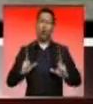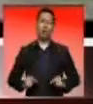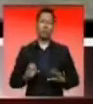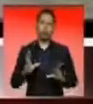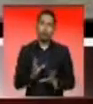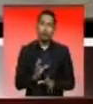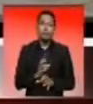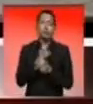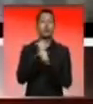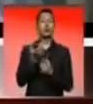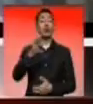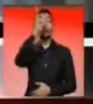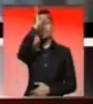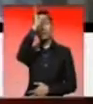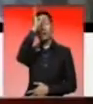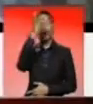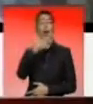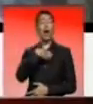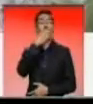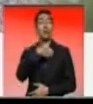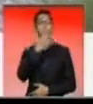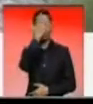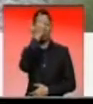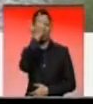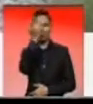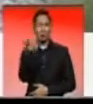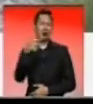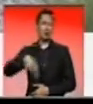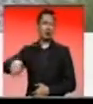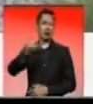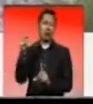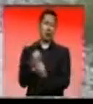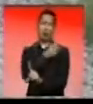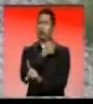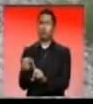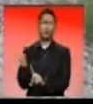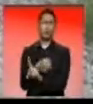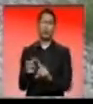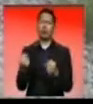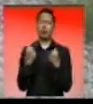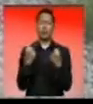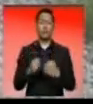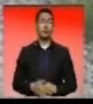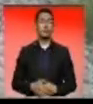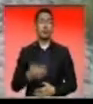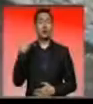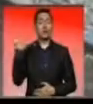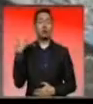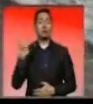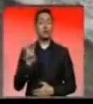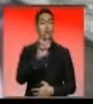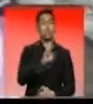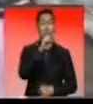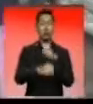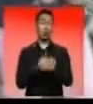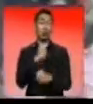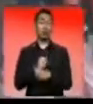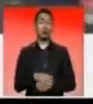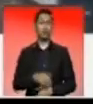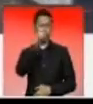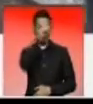sido golpeado brutalmente. Wilmer P., de 22 años de edad, quien desde el fin de semana se reportó